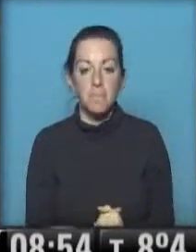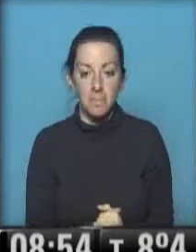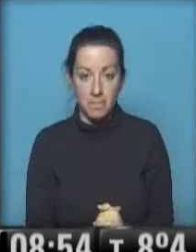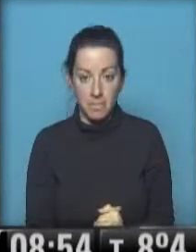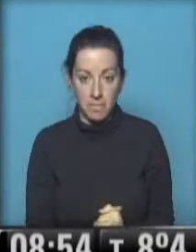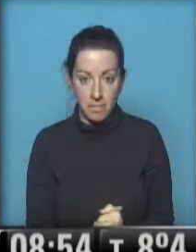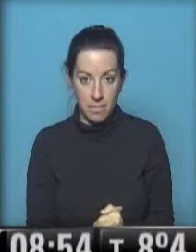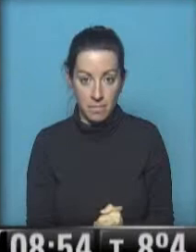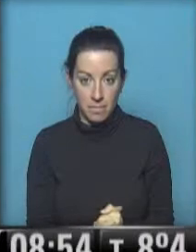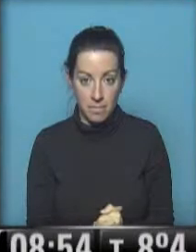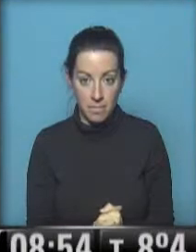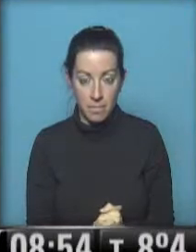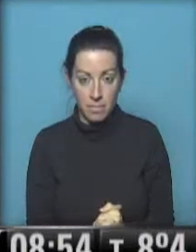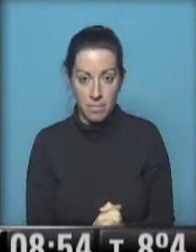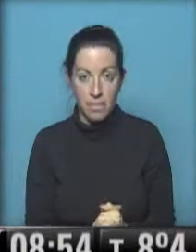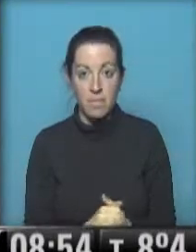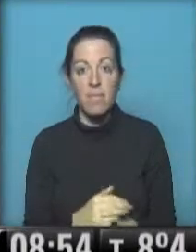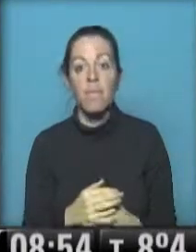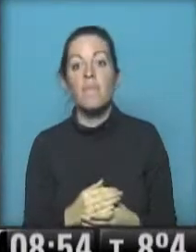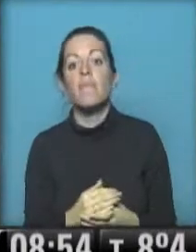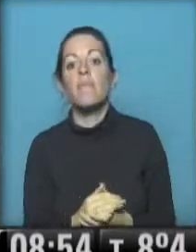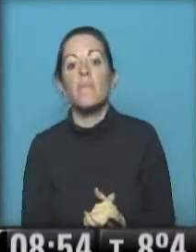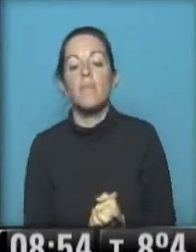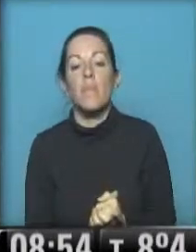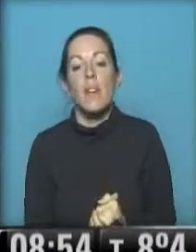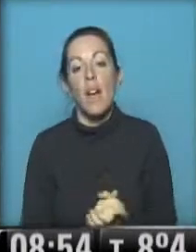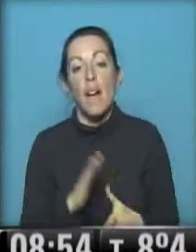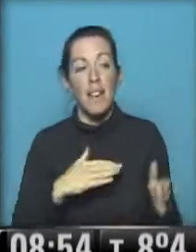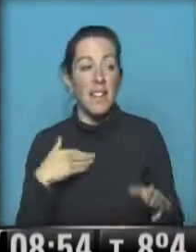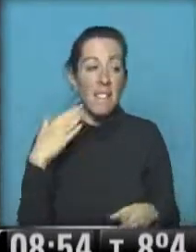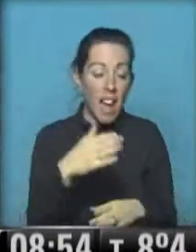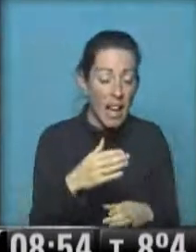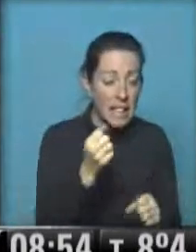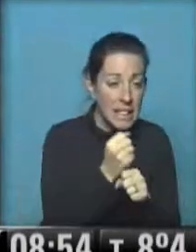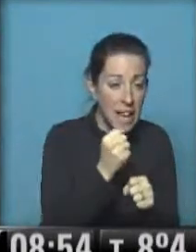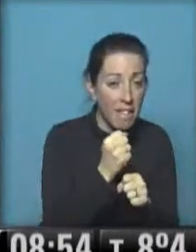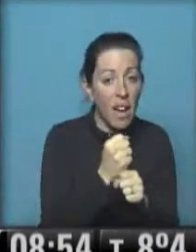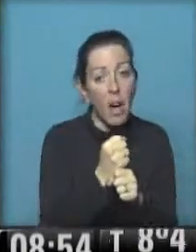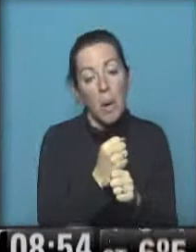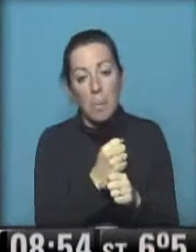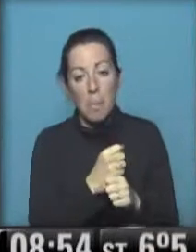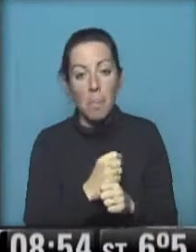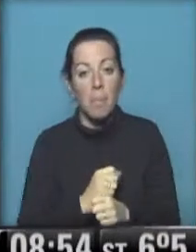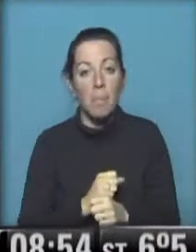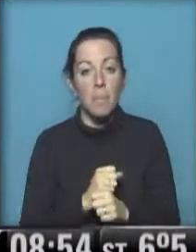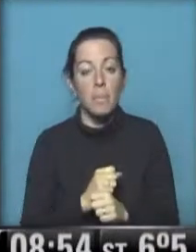relación de dependencia a veces no declarada en esos términos